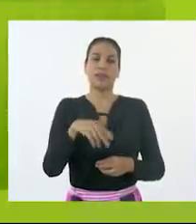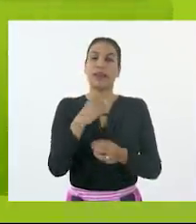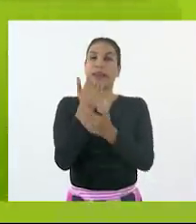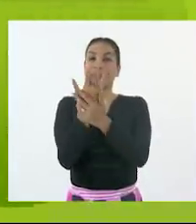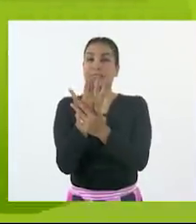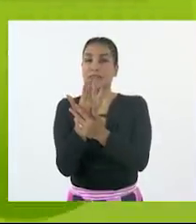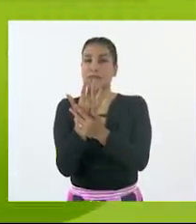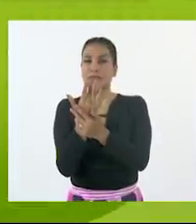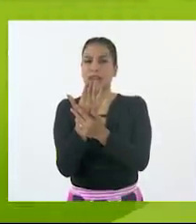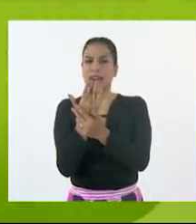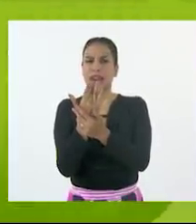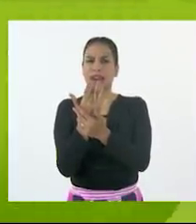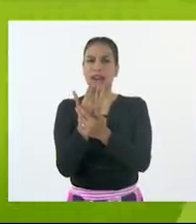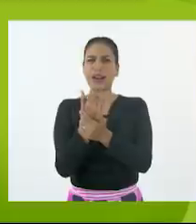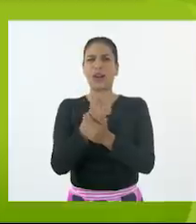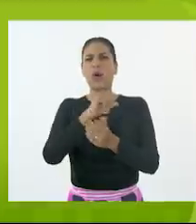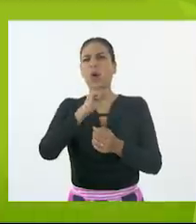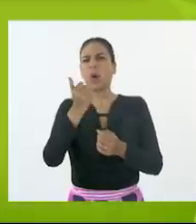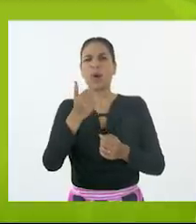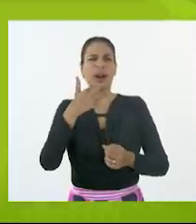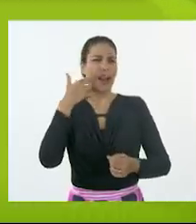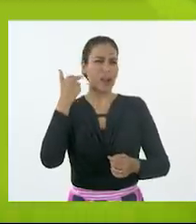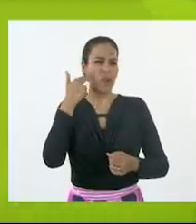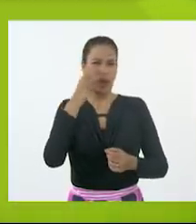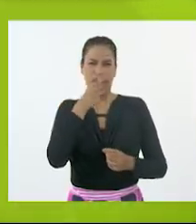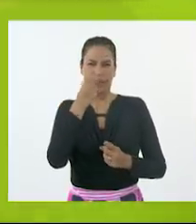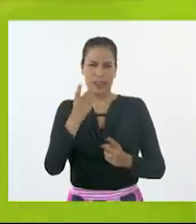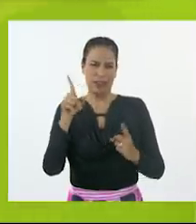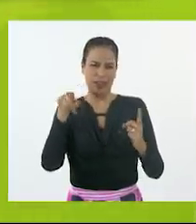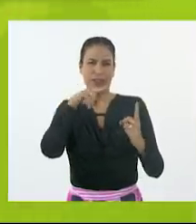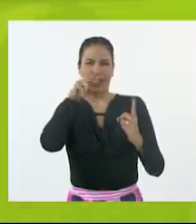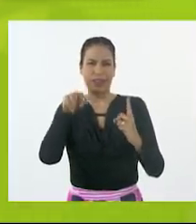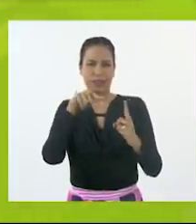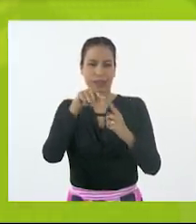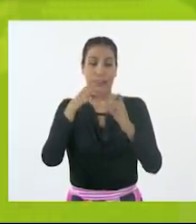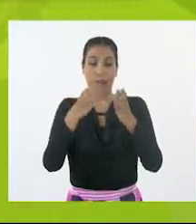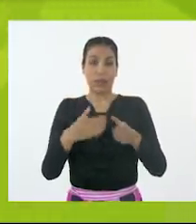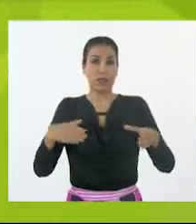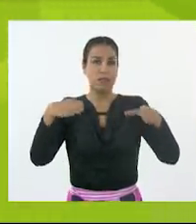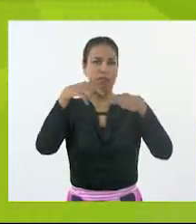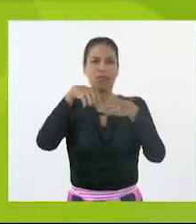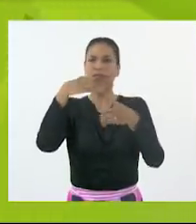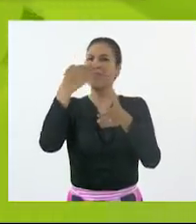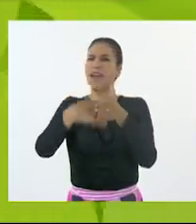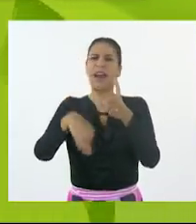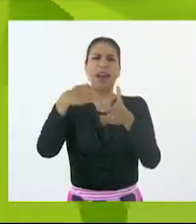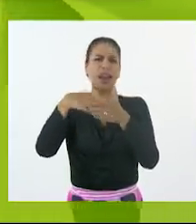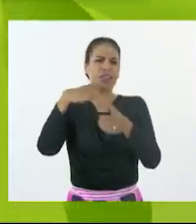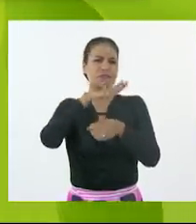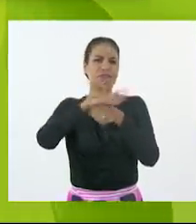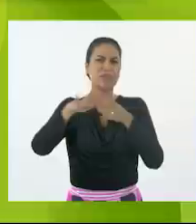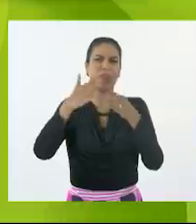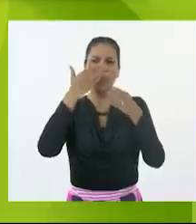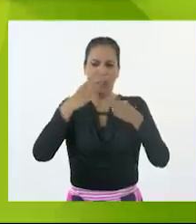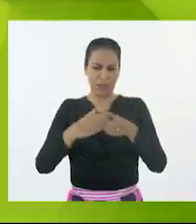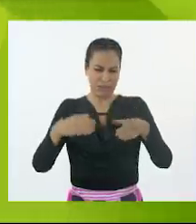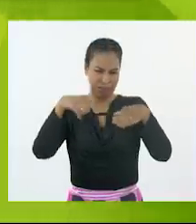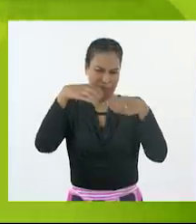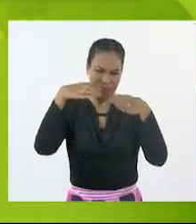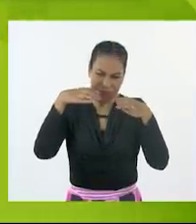Espera, replicó uno de los ratones. El frasco aún no está lleno. Y mira